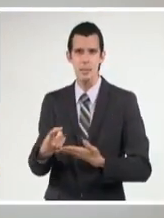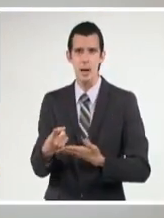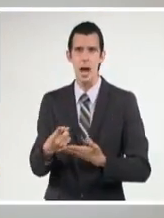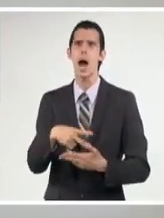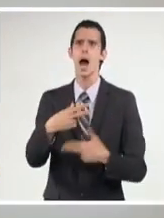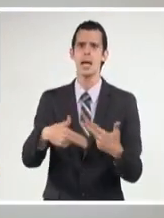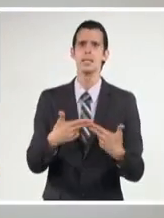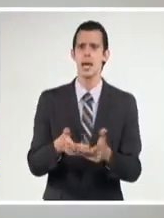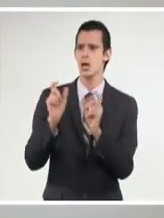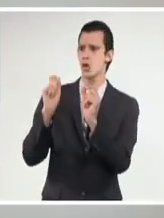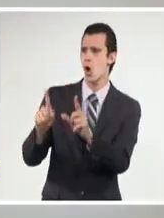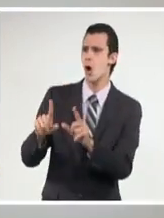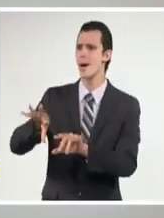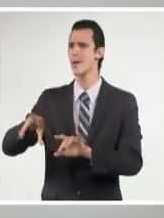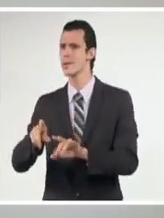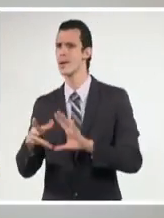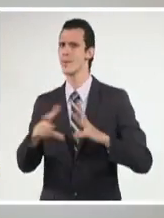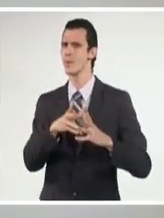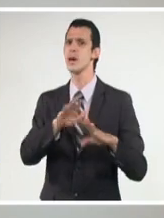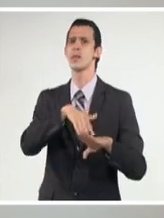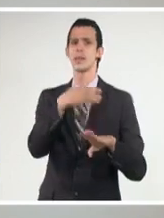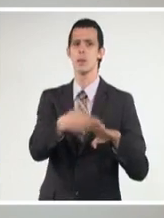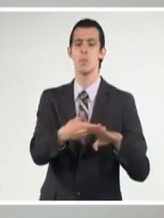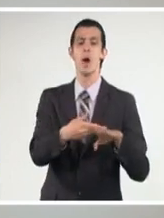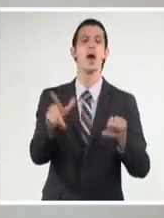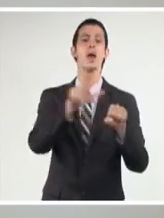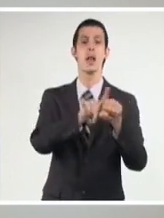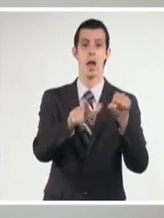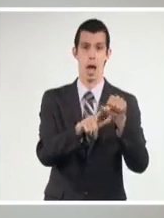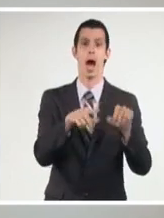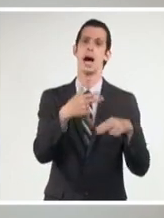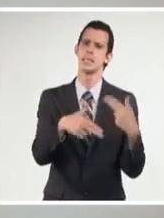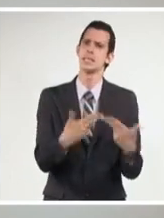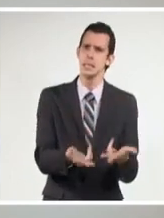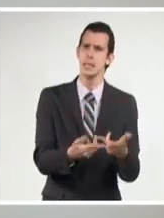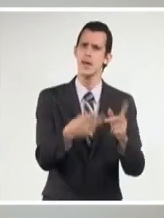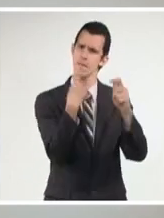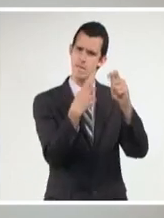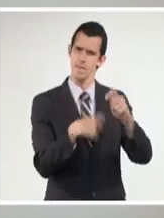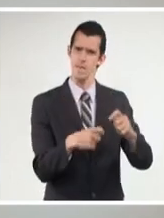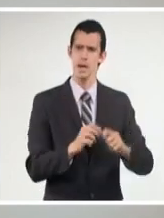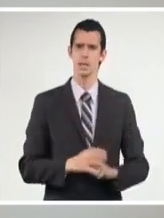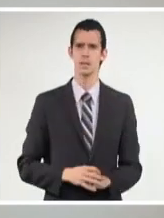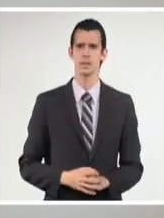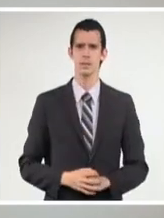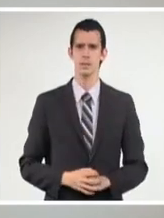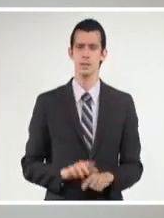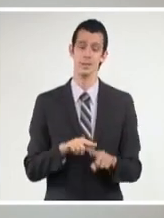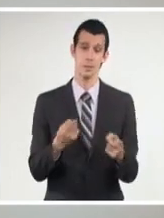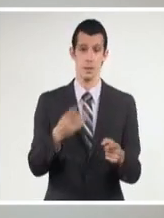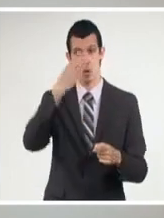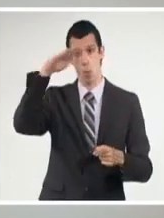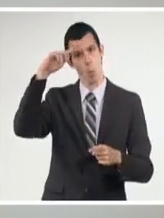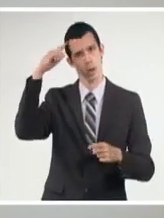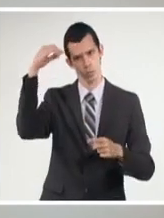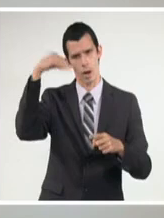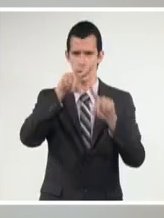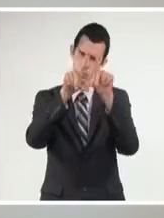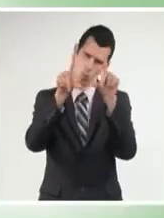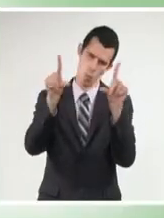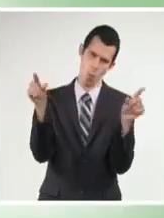La escasez de fármacos y de materias primas para su producción ha llevado a que algunas personas continúen en sus intentos por lucrar con la